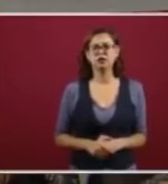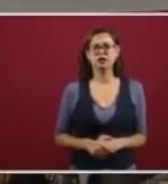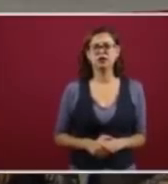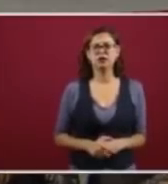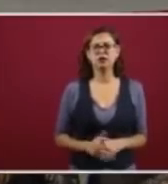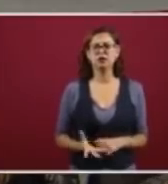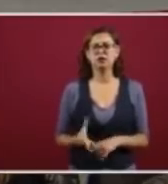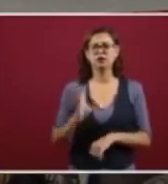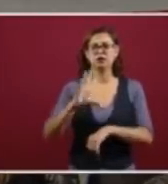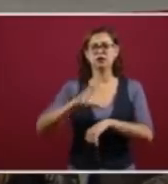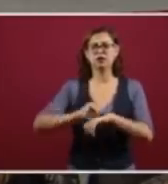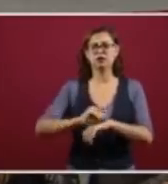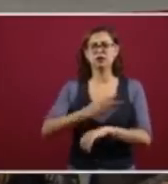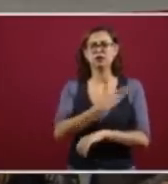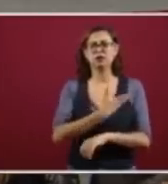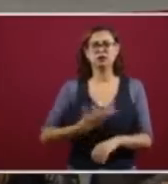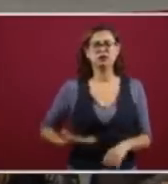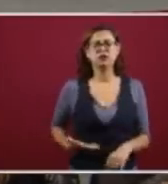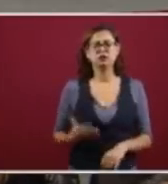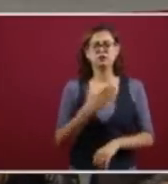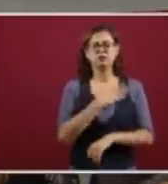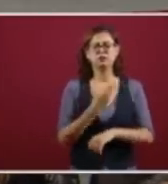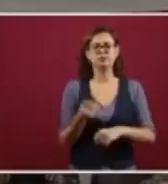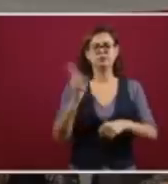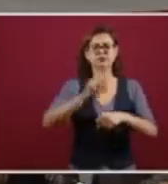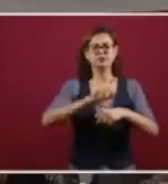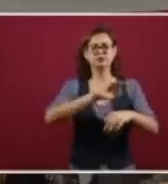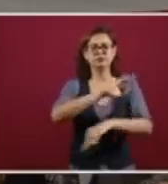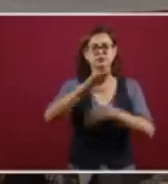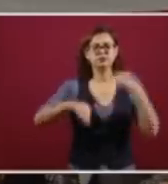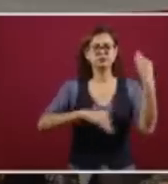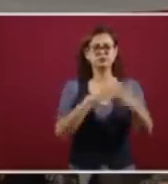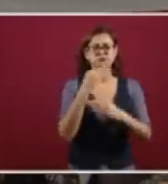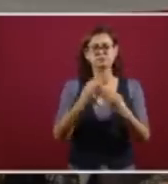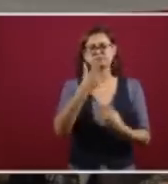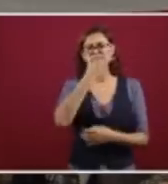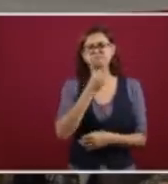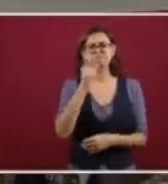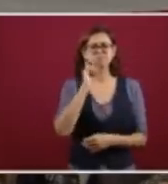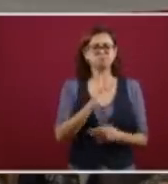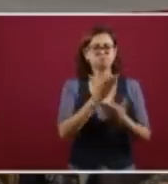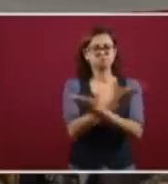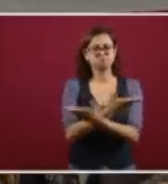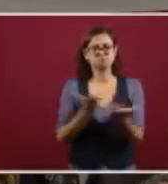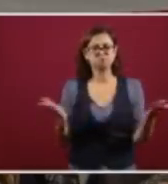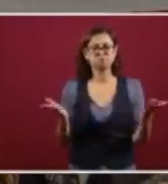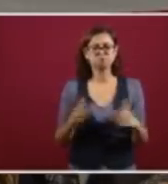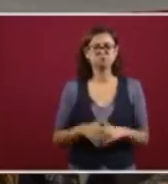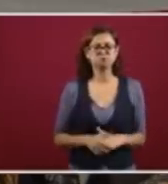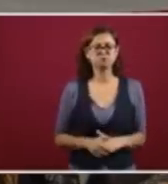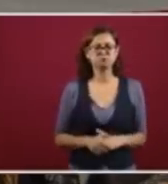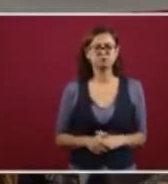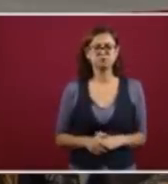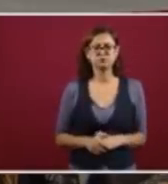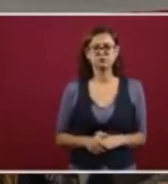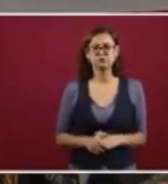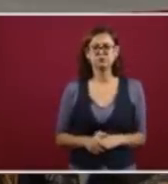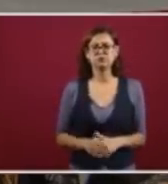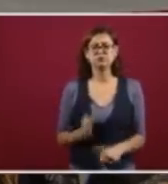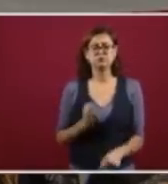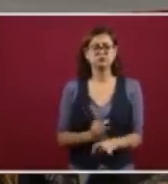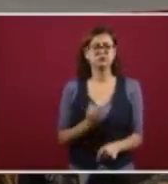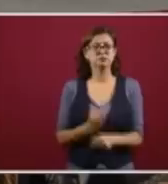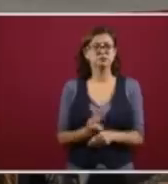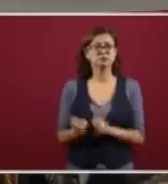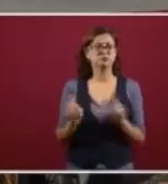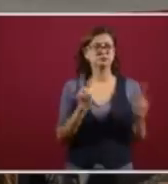Con su permiso, presidente, buenos días a todas y a todos. Bien, frente a este escenario,